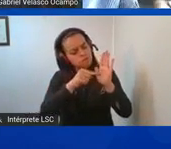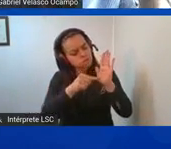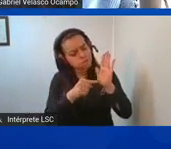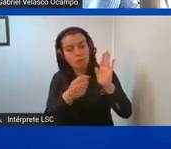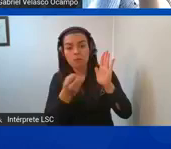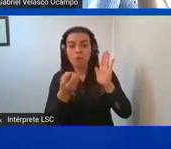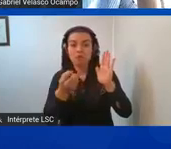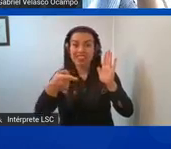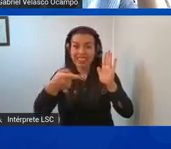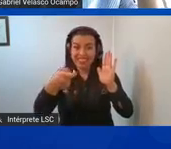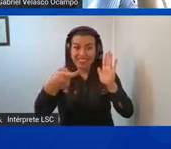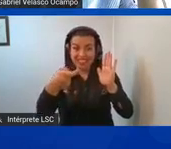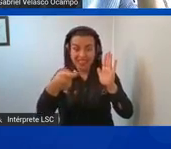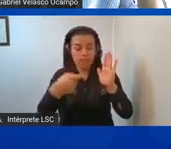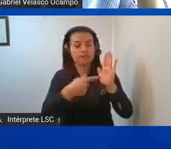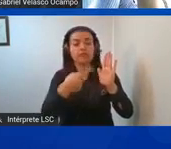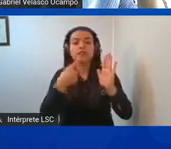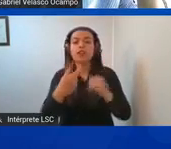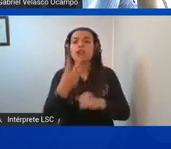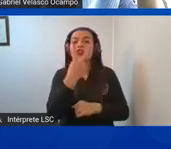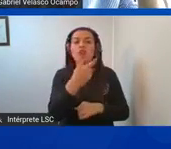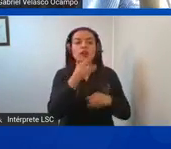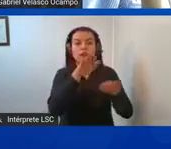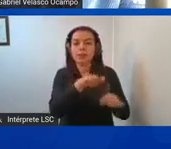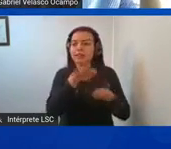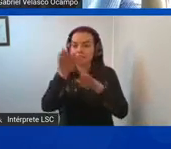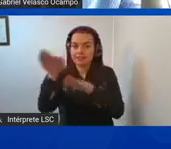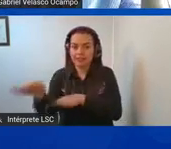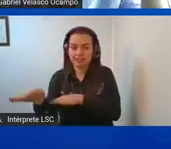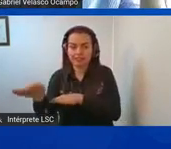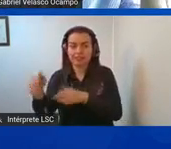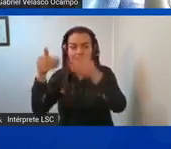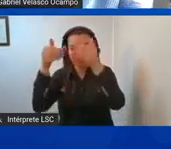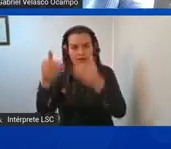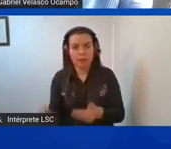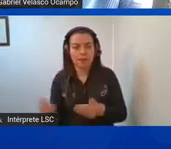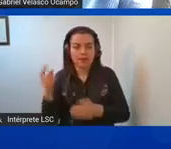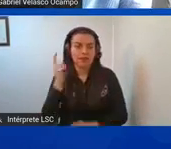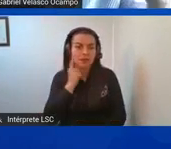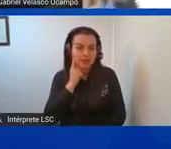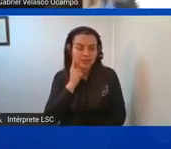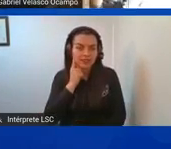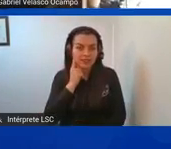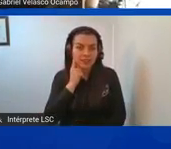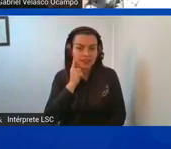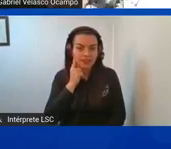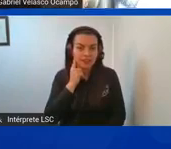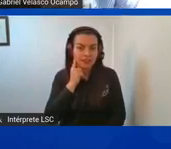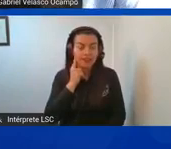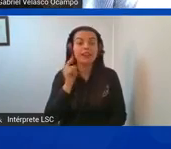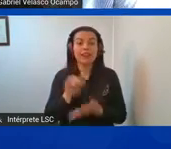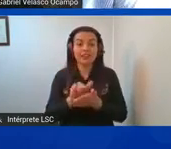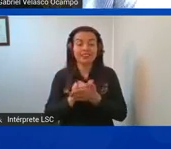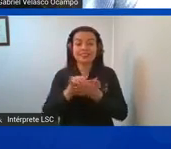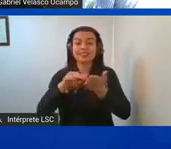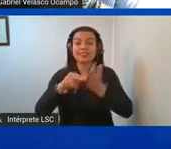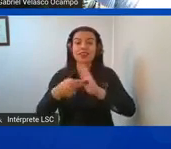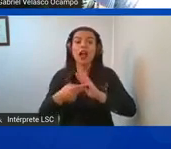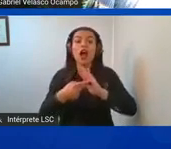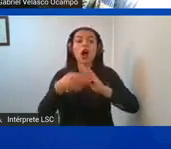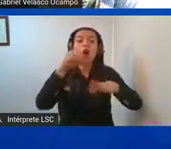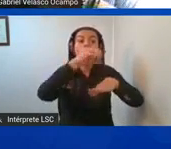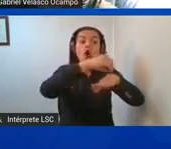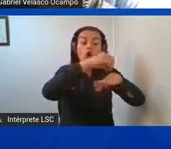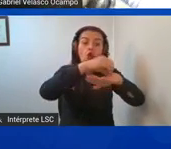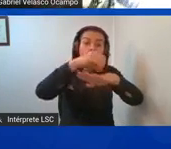G, dice 2 representantes de las organizaciones de personas con discapacidad auditiva. O sea, digamos, de las organizaciones de personas